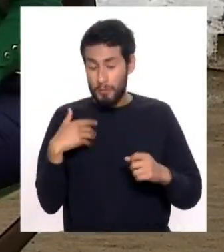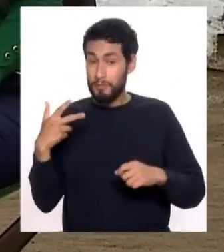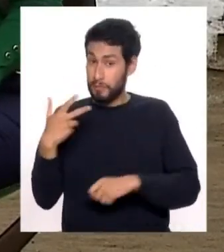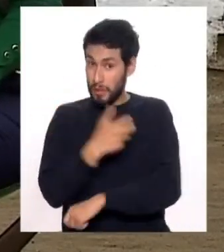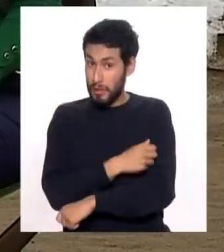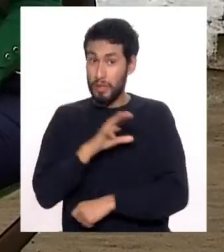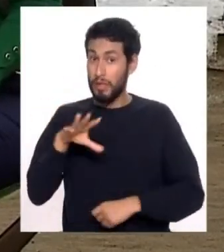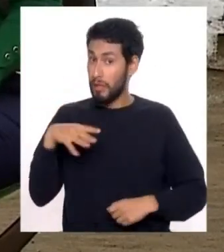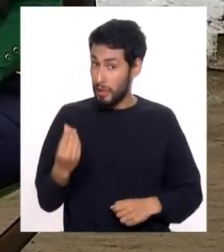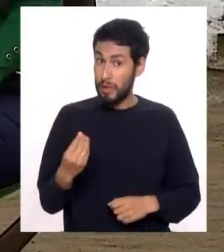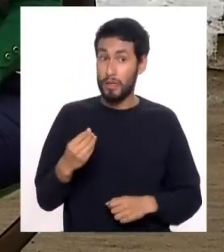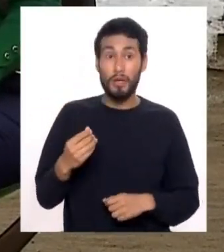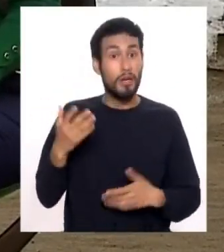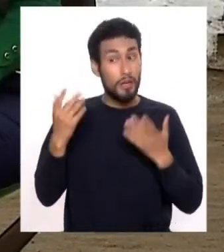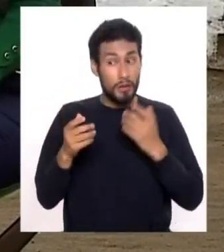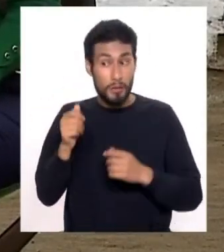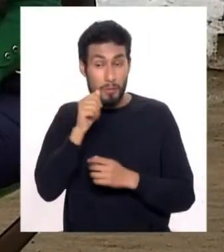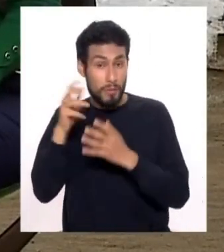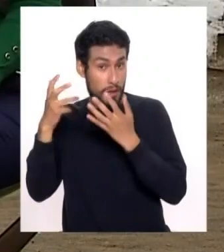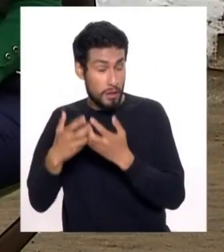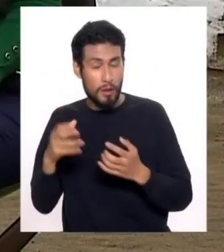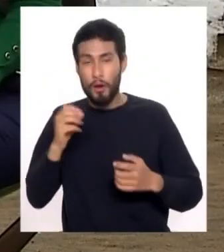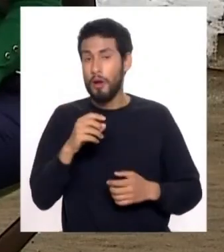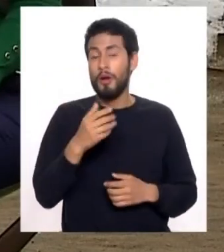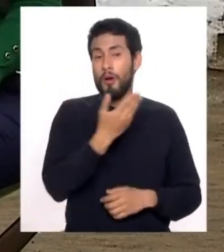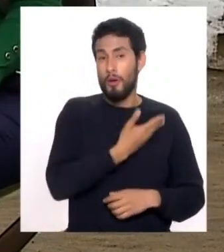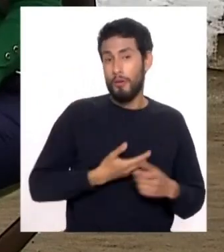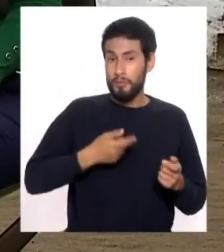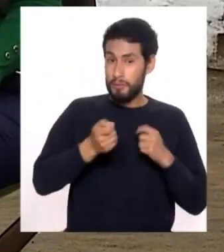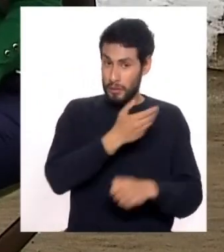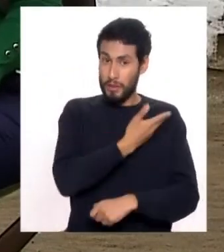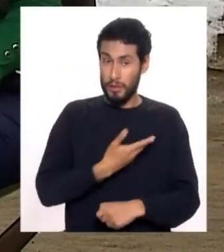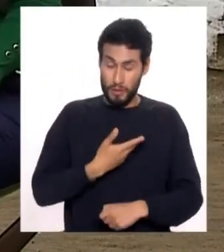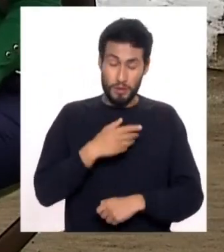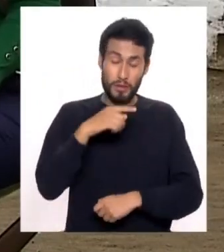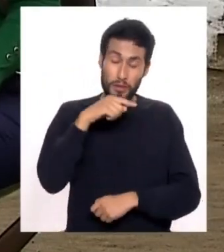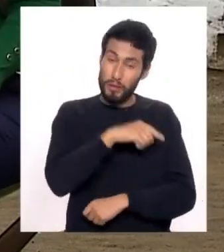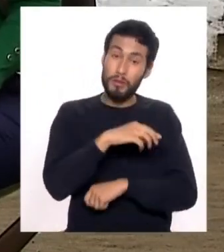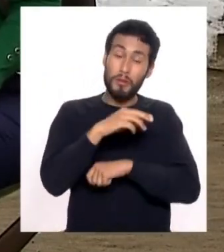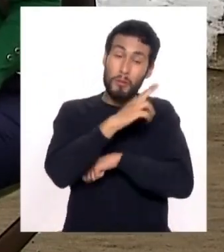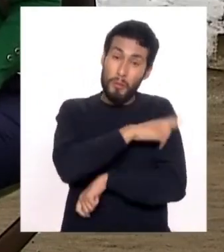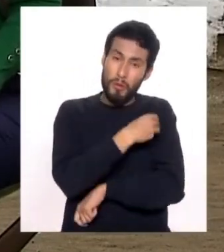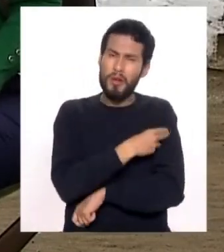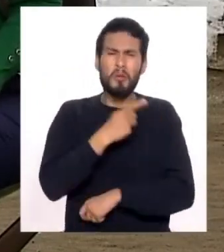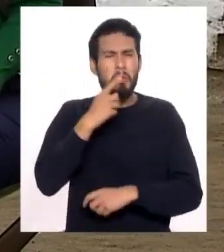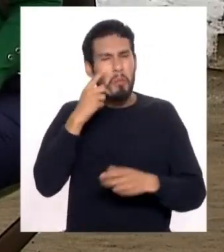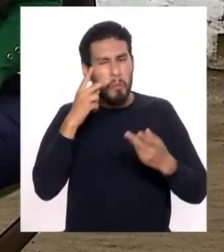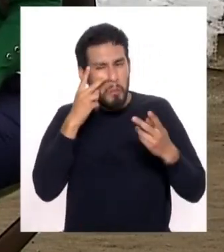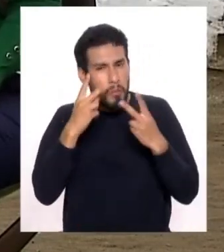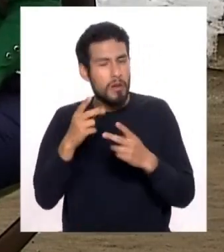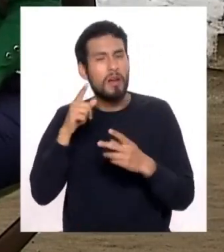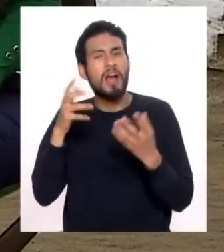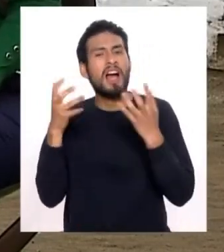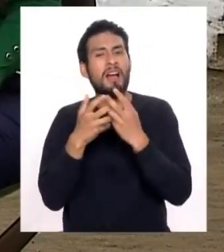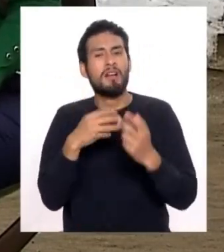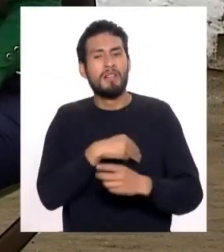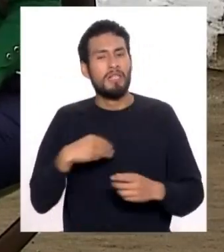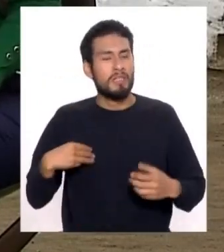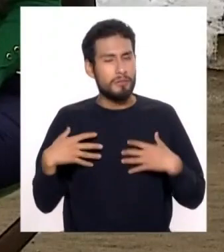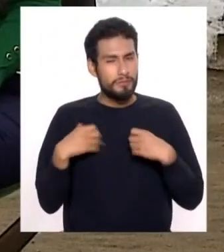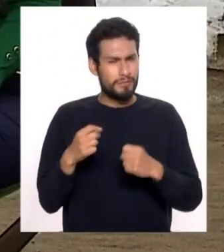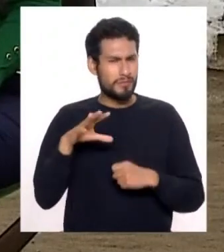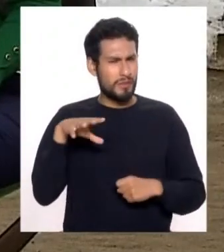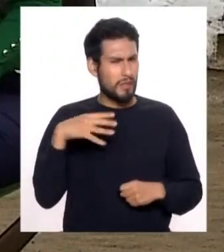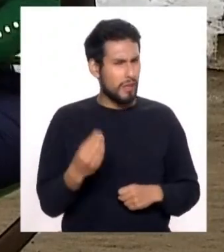poniendo, porque hay en la parte privada, hay en la parte pública, y hay que estar atentos, sobre todo siguiendo los lineamientos del Ministerio de Educación de Salud, porque